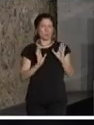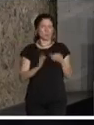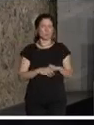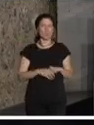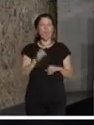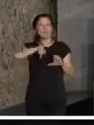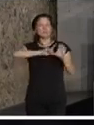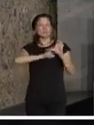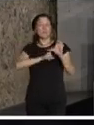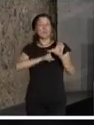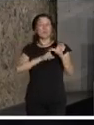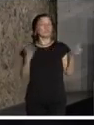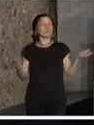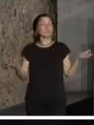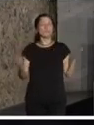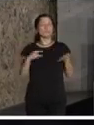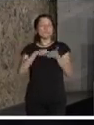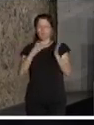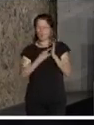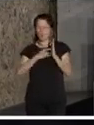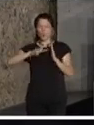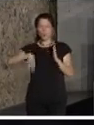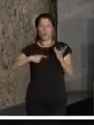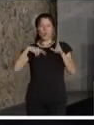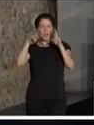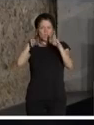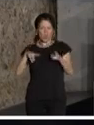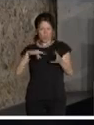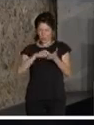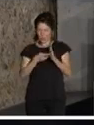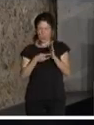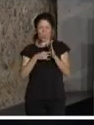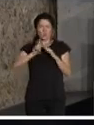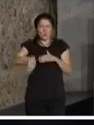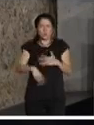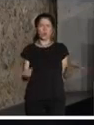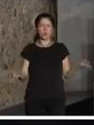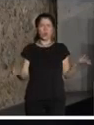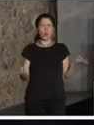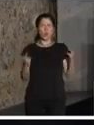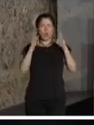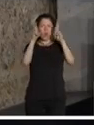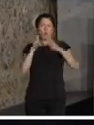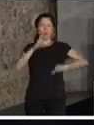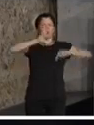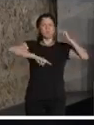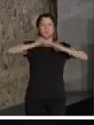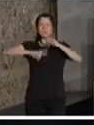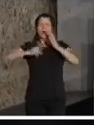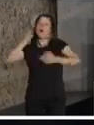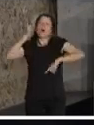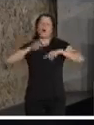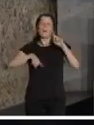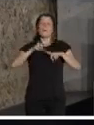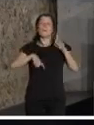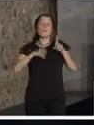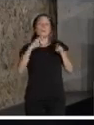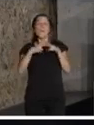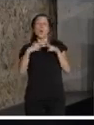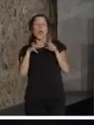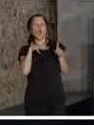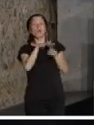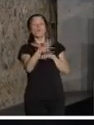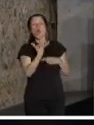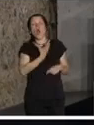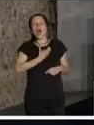aquí en extremadura jamás se ha planificado la residencia jamás se han hecho las residencias en función de la influencia política que